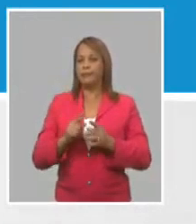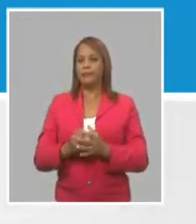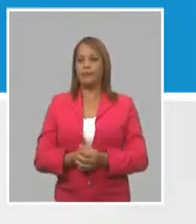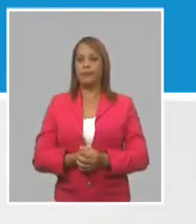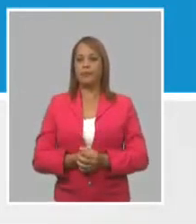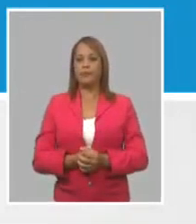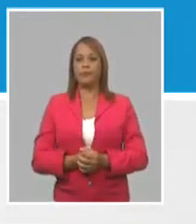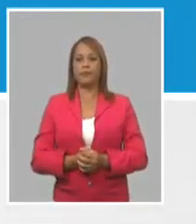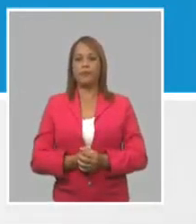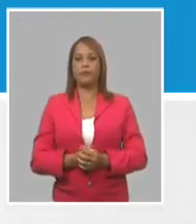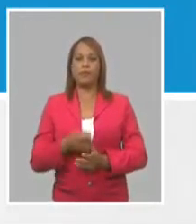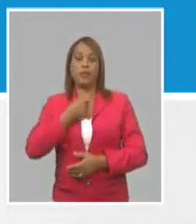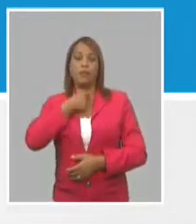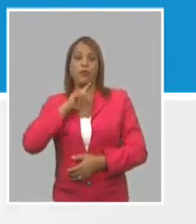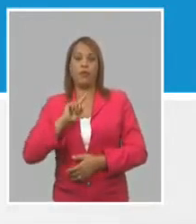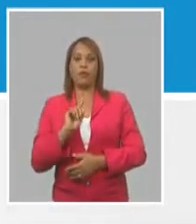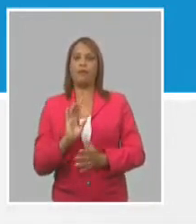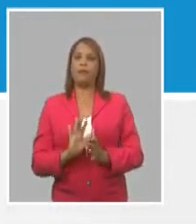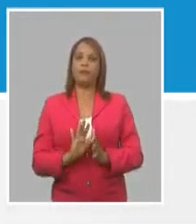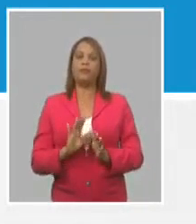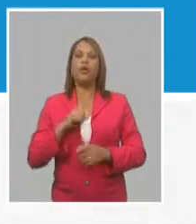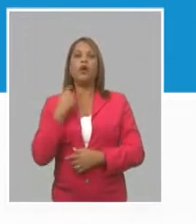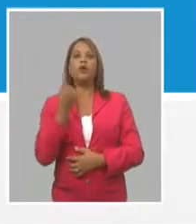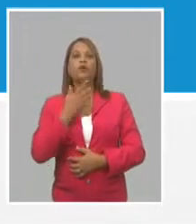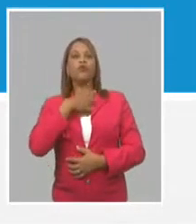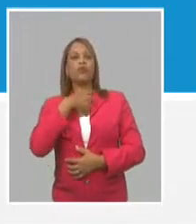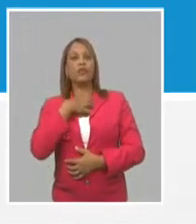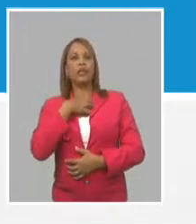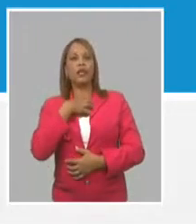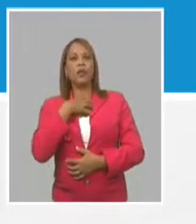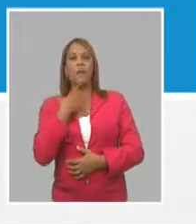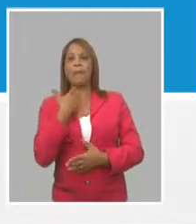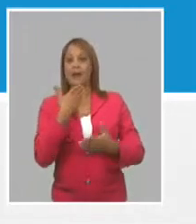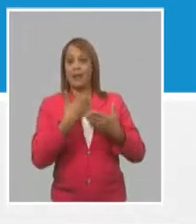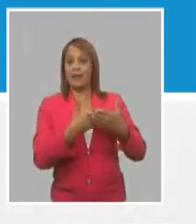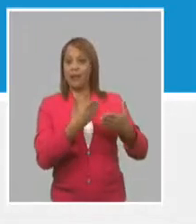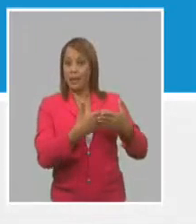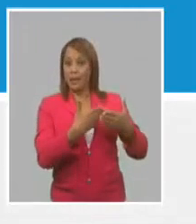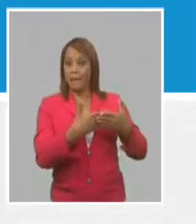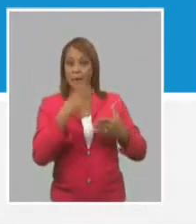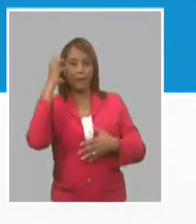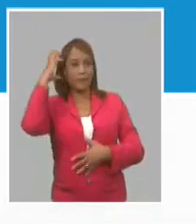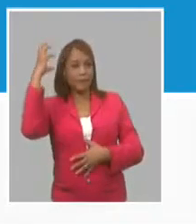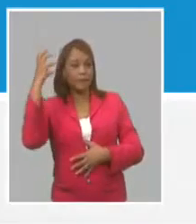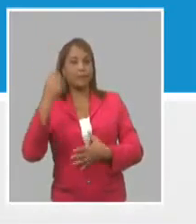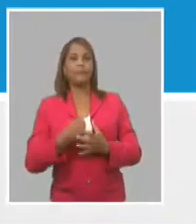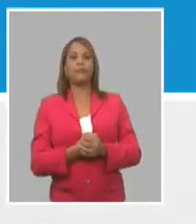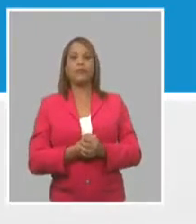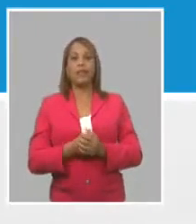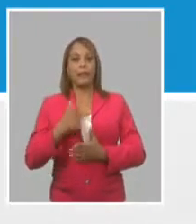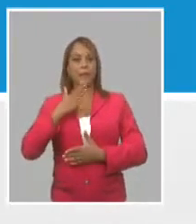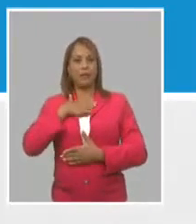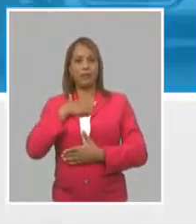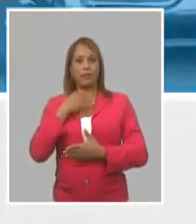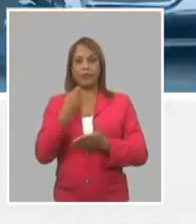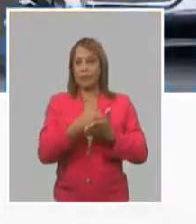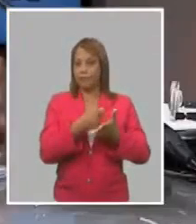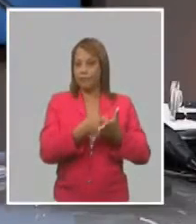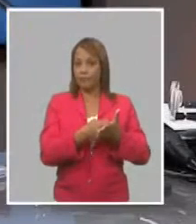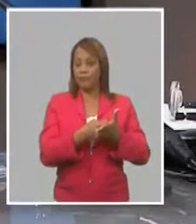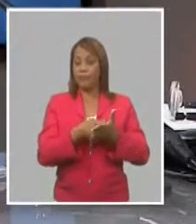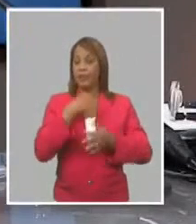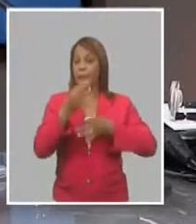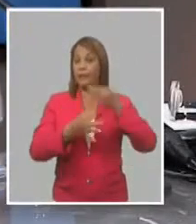Nosotros tenemos, para el sector de las entidades, empresas, entidades presupuestadas, eso es lo que